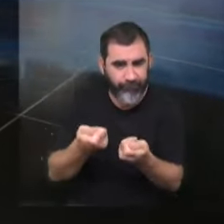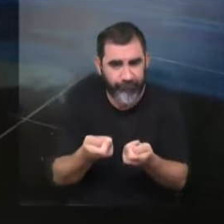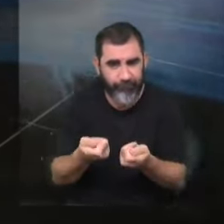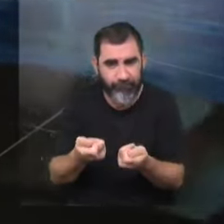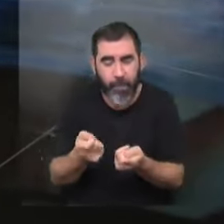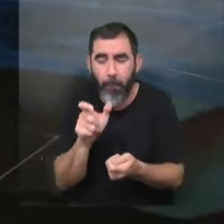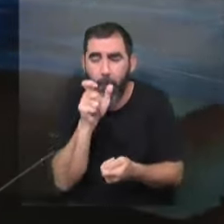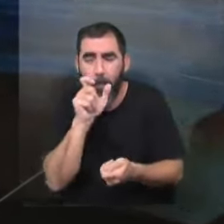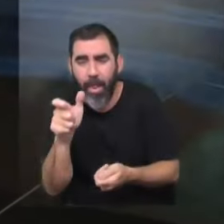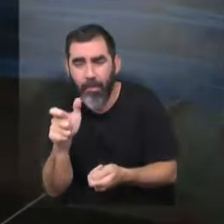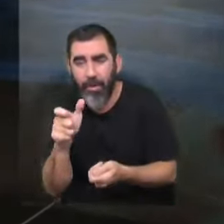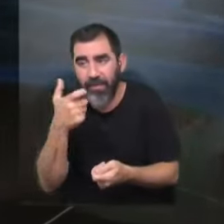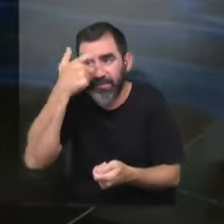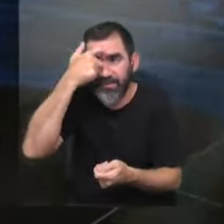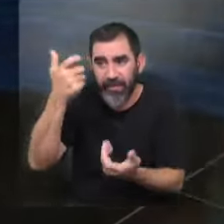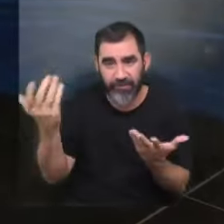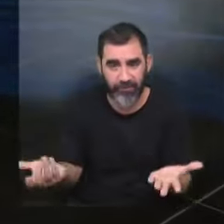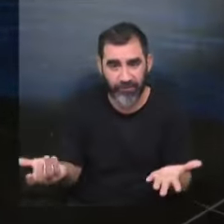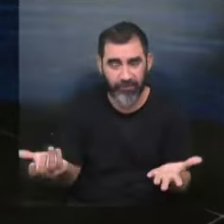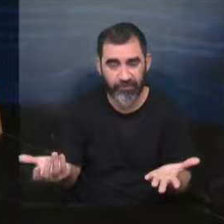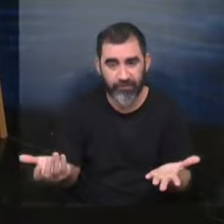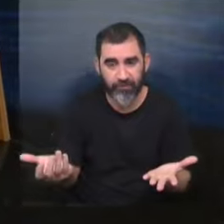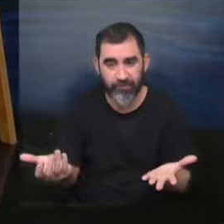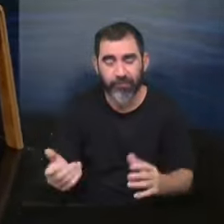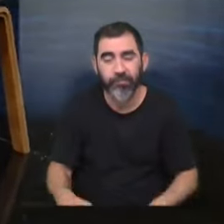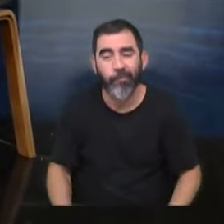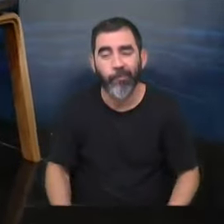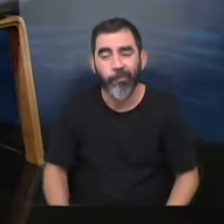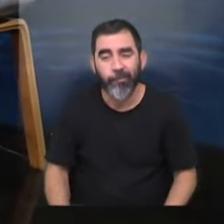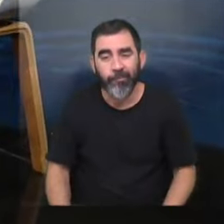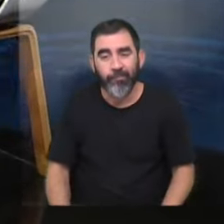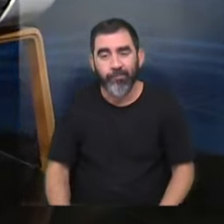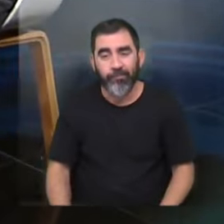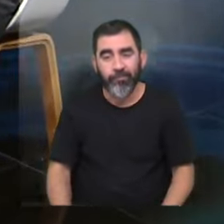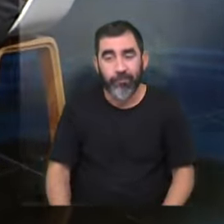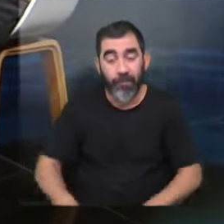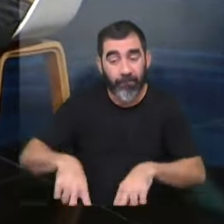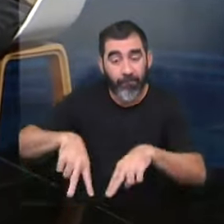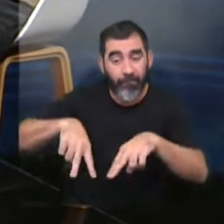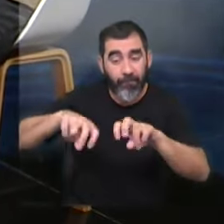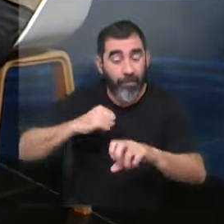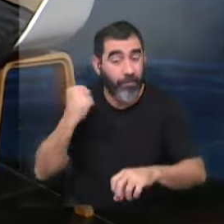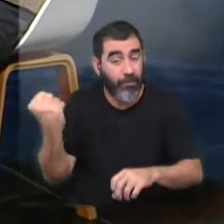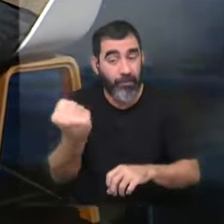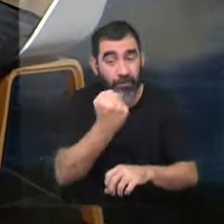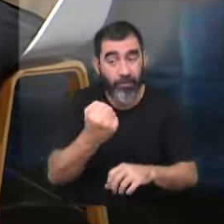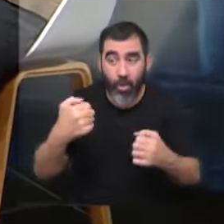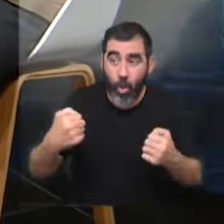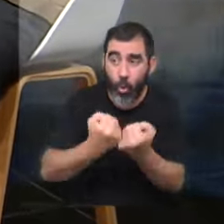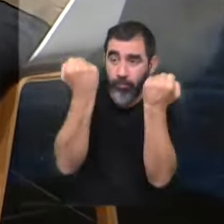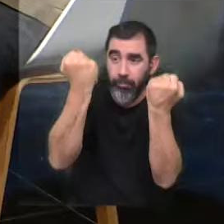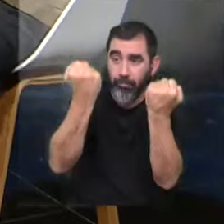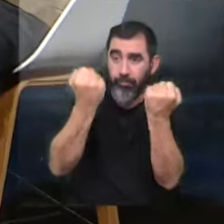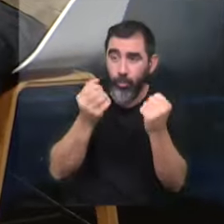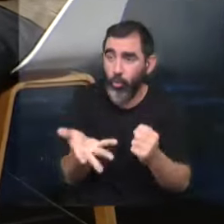Todos términos que son de ciencia y que están en el núcleo de la investigación más, más dura, de golpe estaban en el